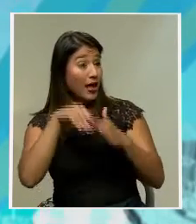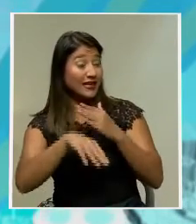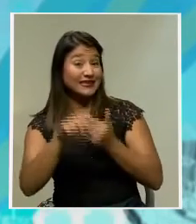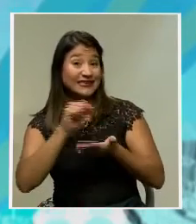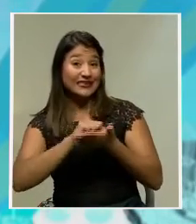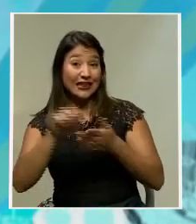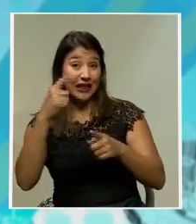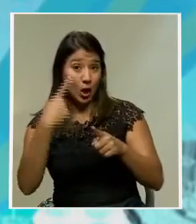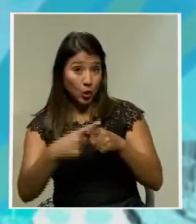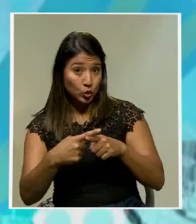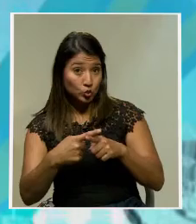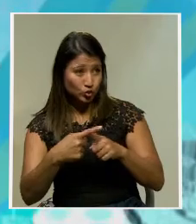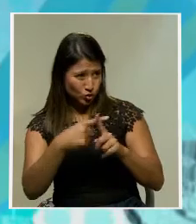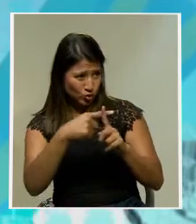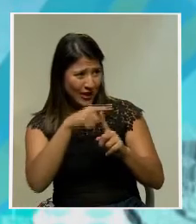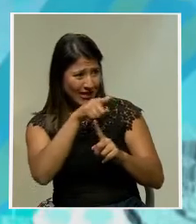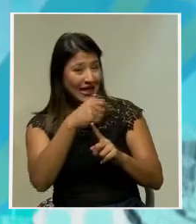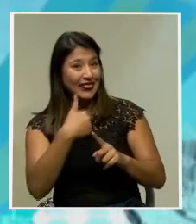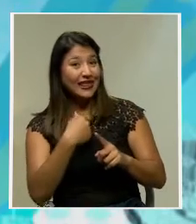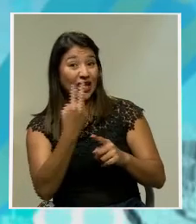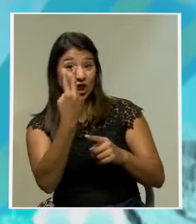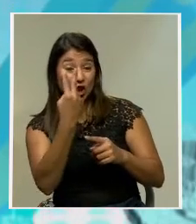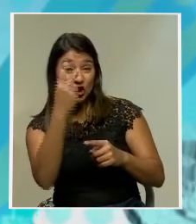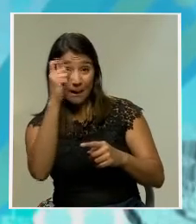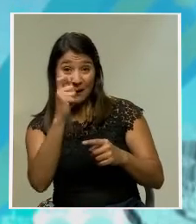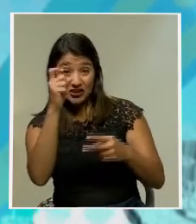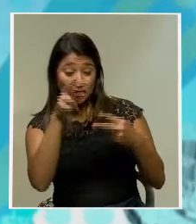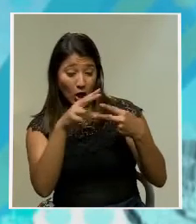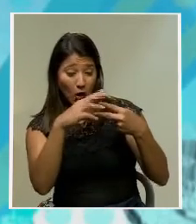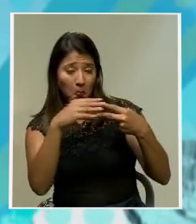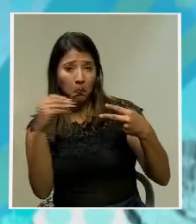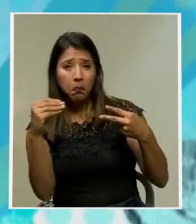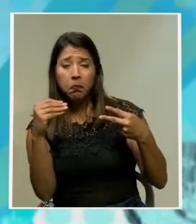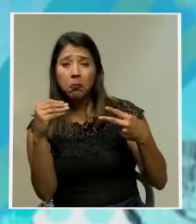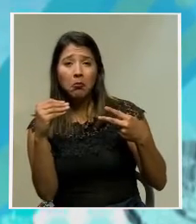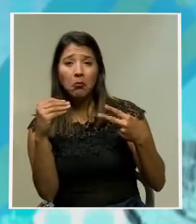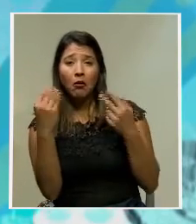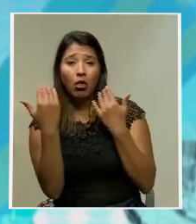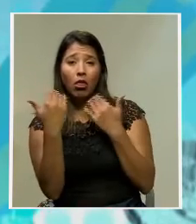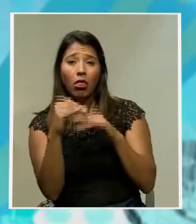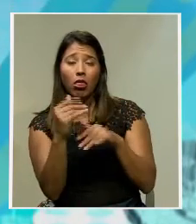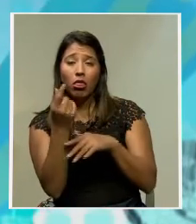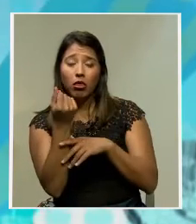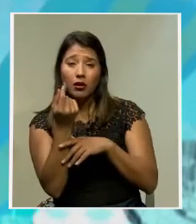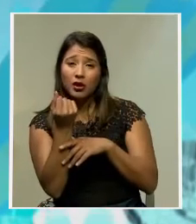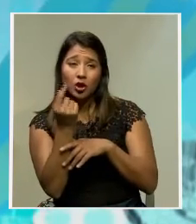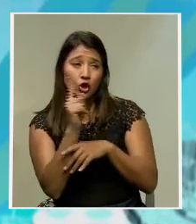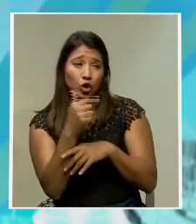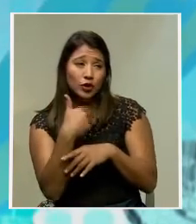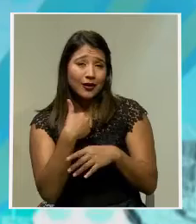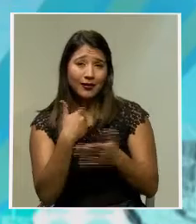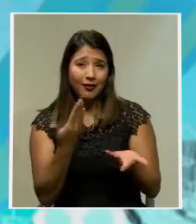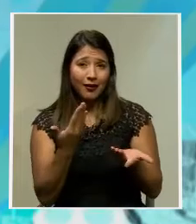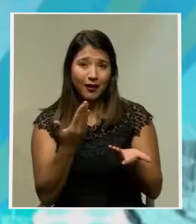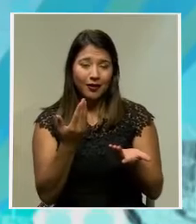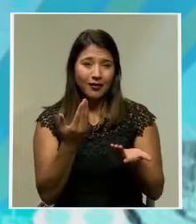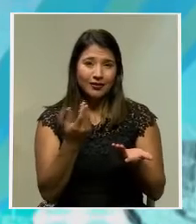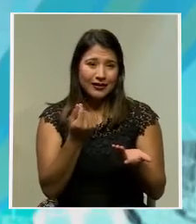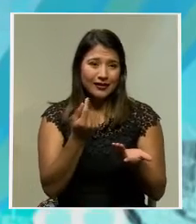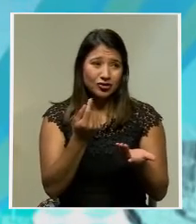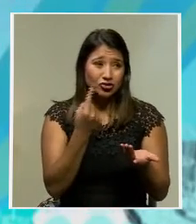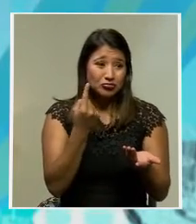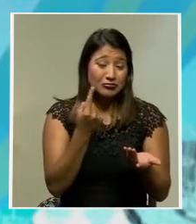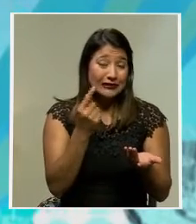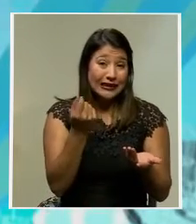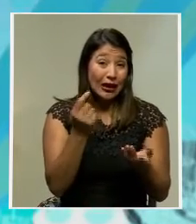pensiones tenía un acceso a una vida, por lo menos, para pagar sus gastos. Y de